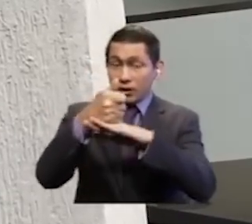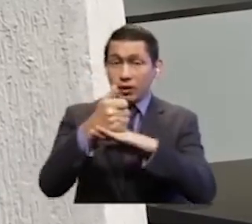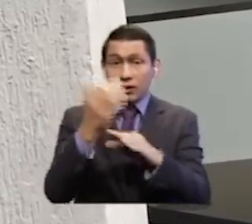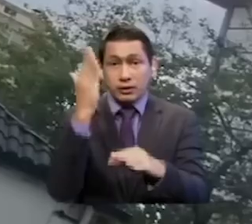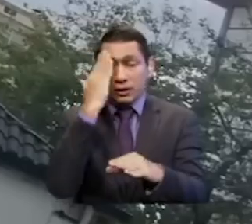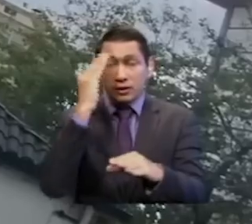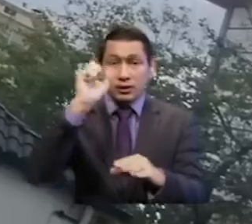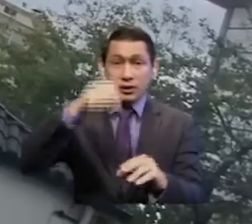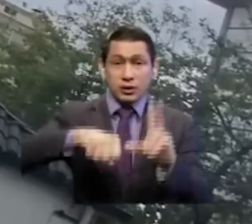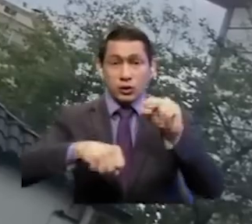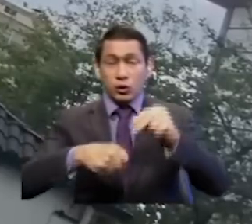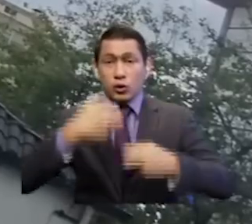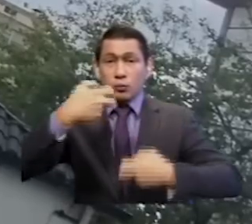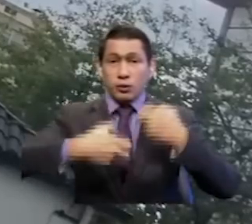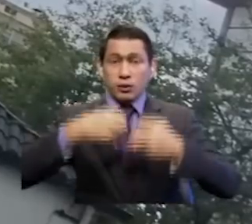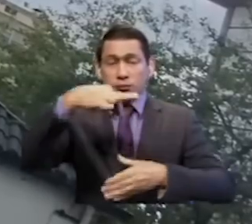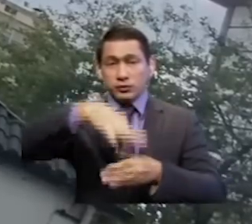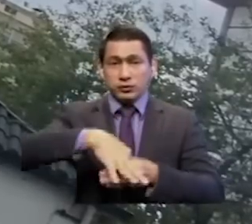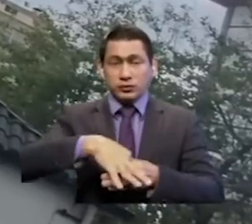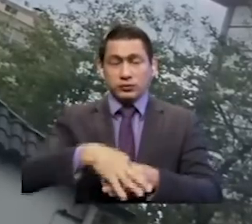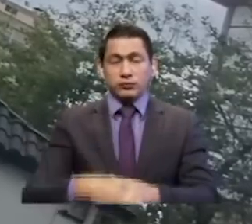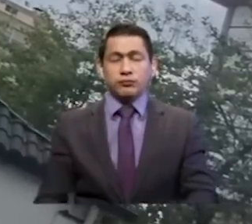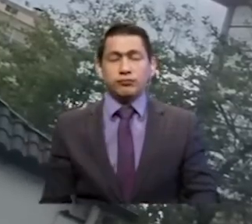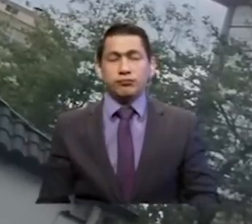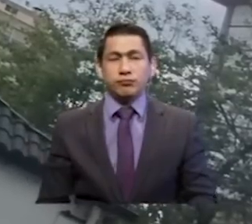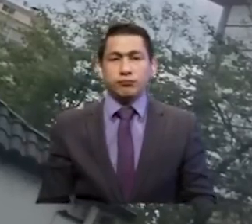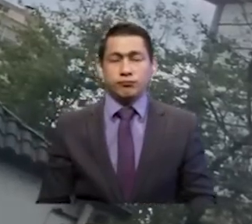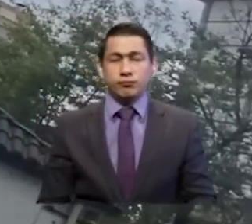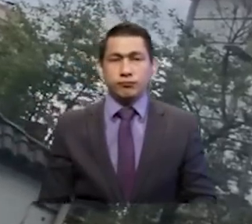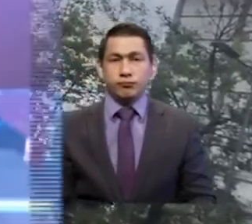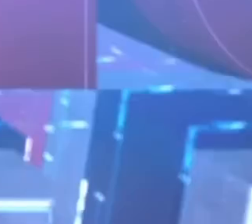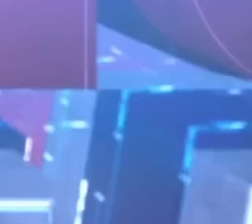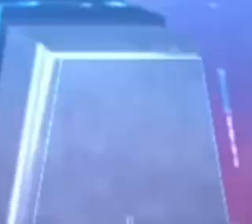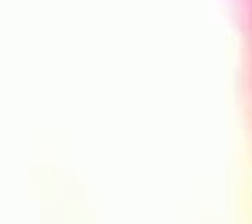infracción electoral. Daniel Borja, TC Televisión.